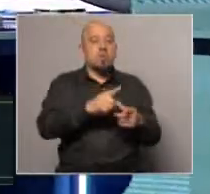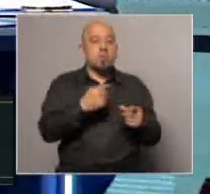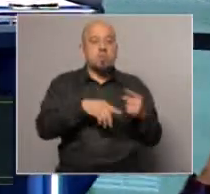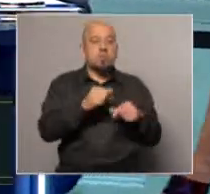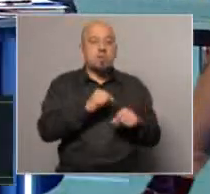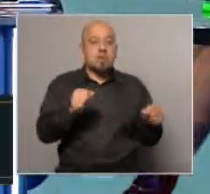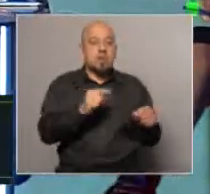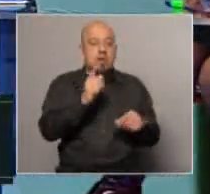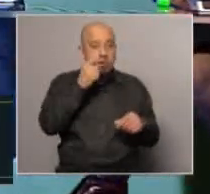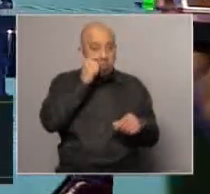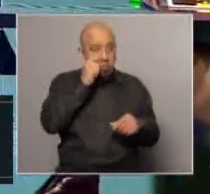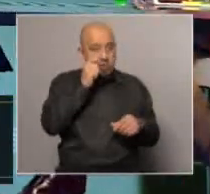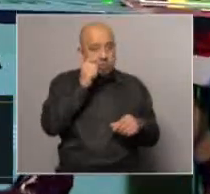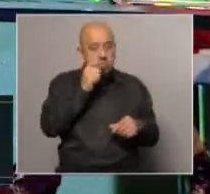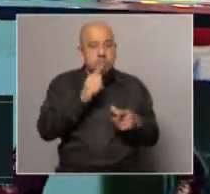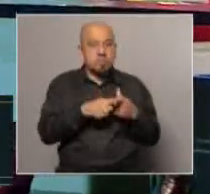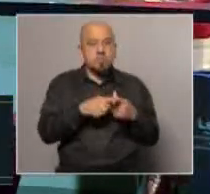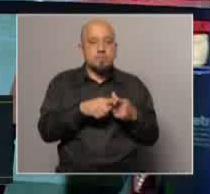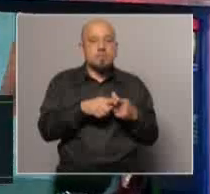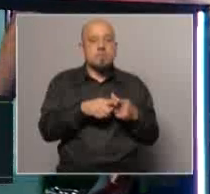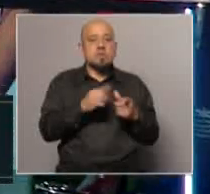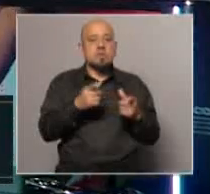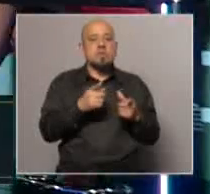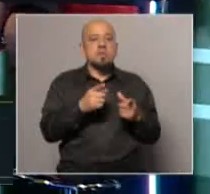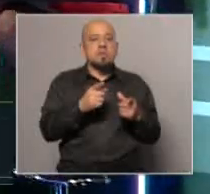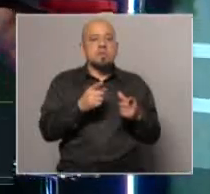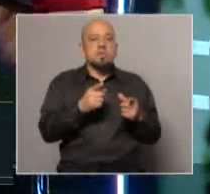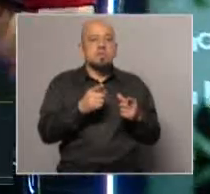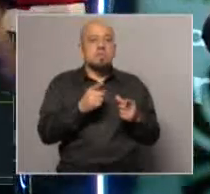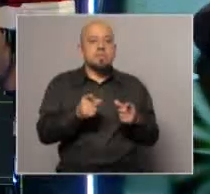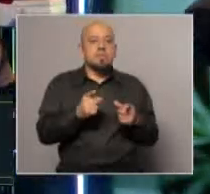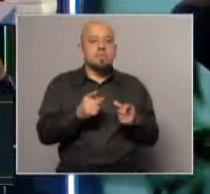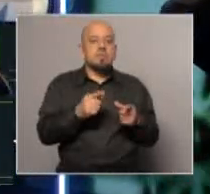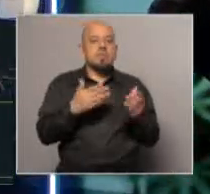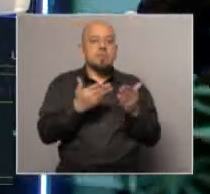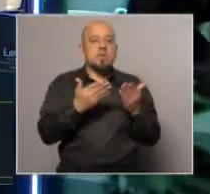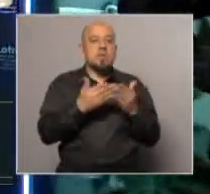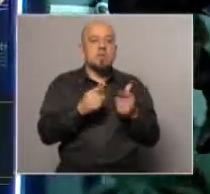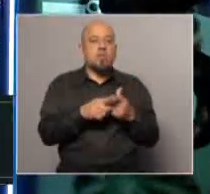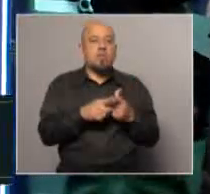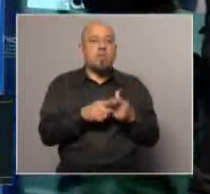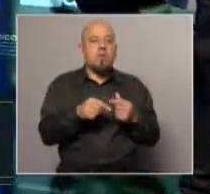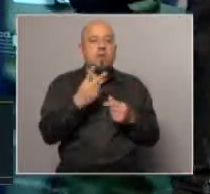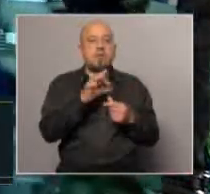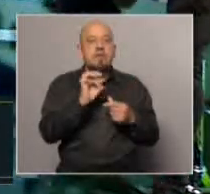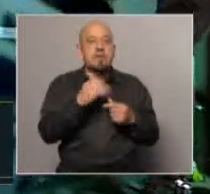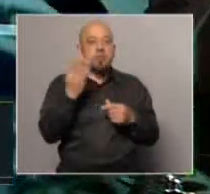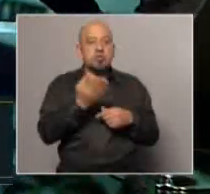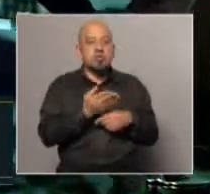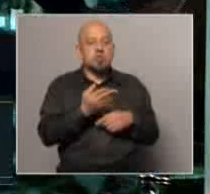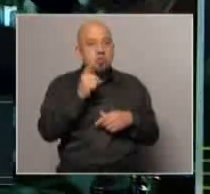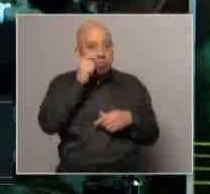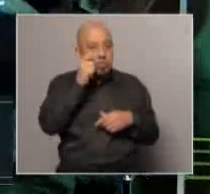al turismo, ¿no? La Organización Internacional del Turismo, y esto lo ha estudiado, está en informes, dice que el 20% de los